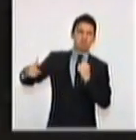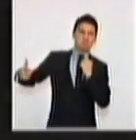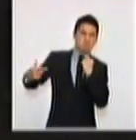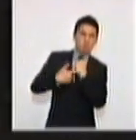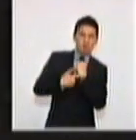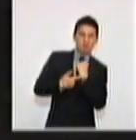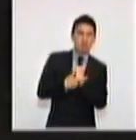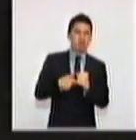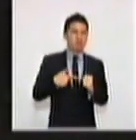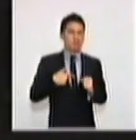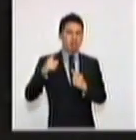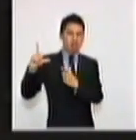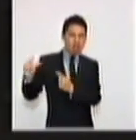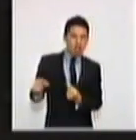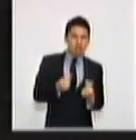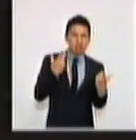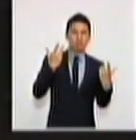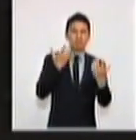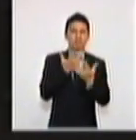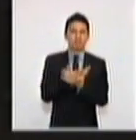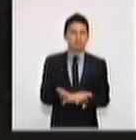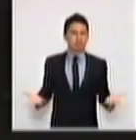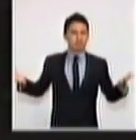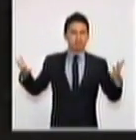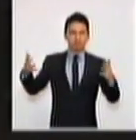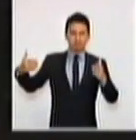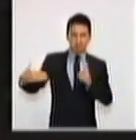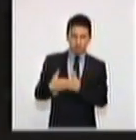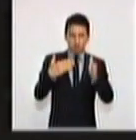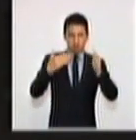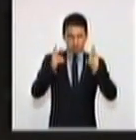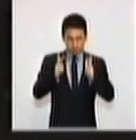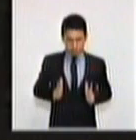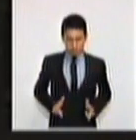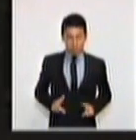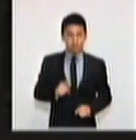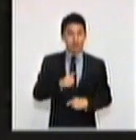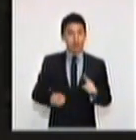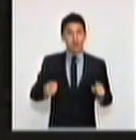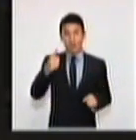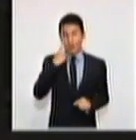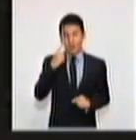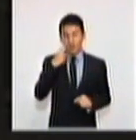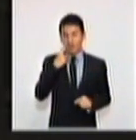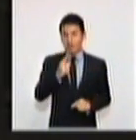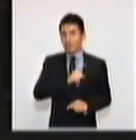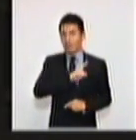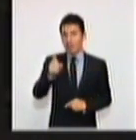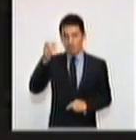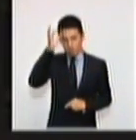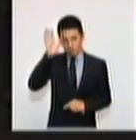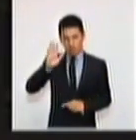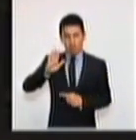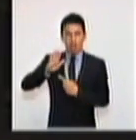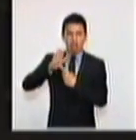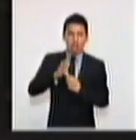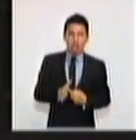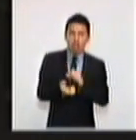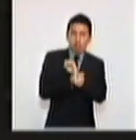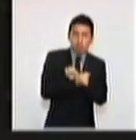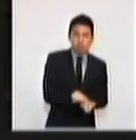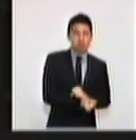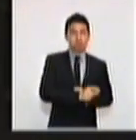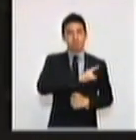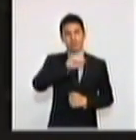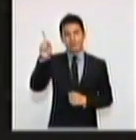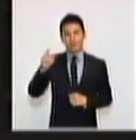atropellarlo, calumniarlo, inclusive podrán atentar contra nuestra integridad, pero lo que no podrá nadie es doblegarnos. Y en la medida